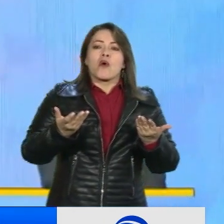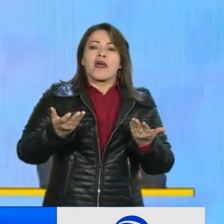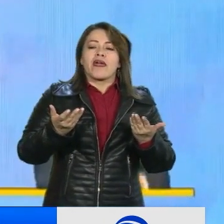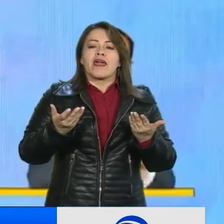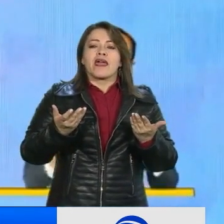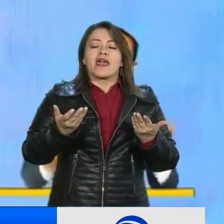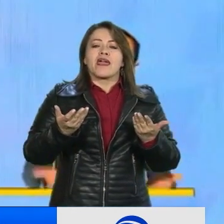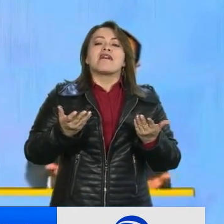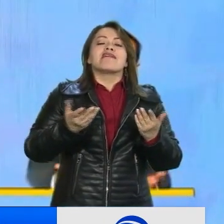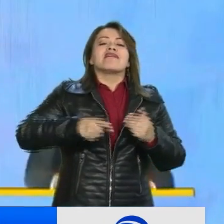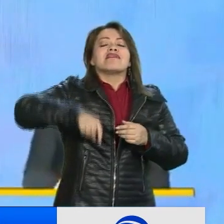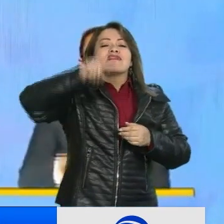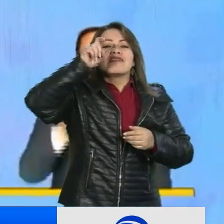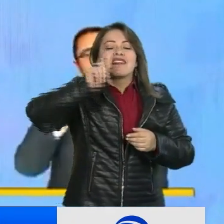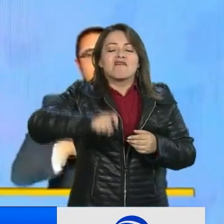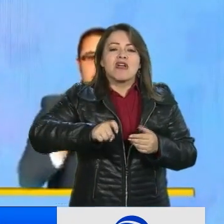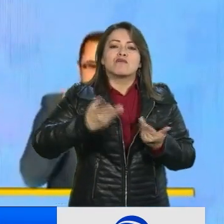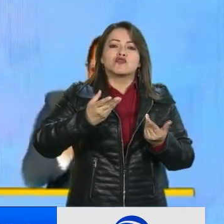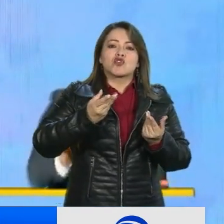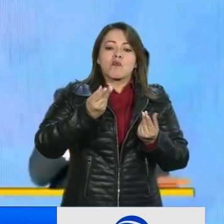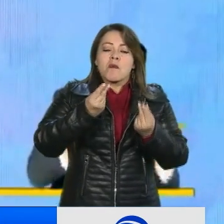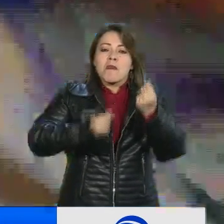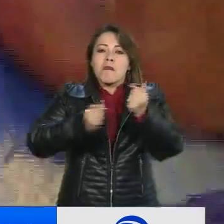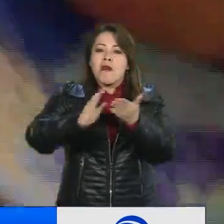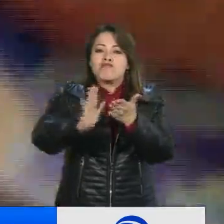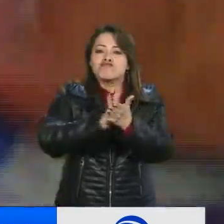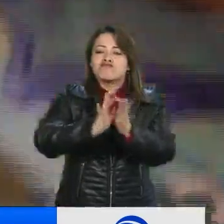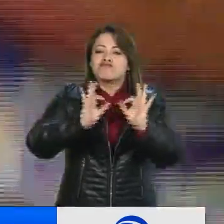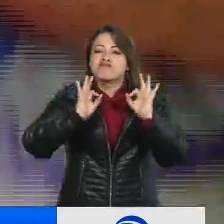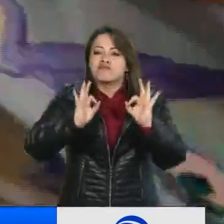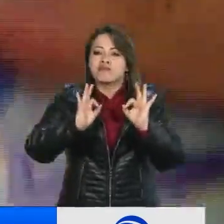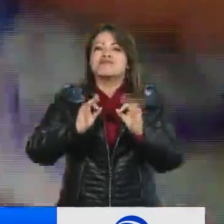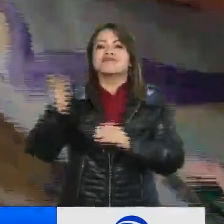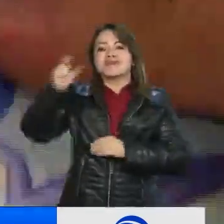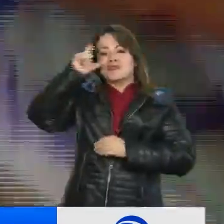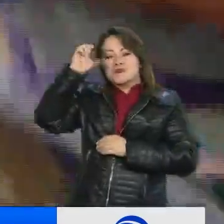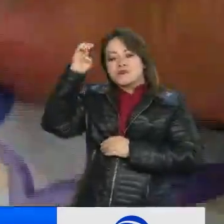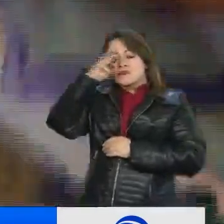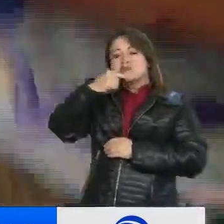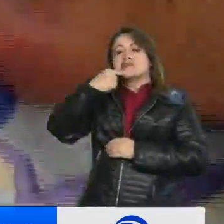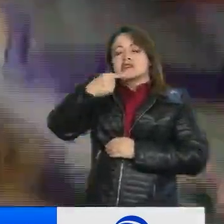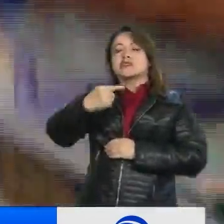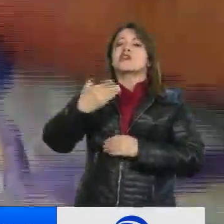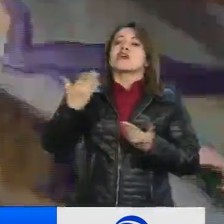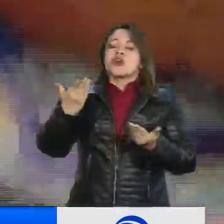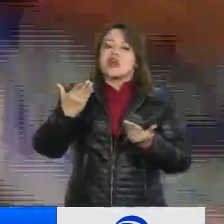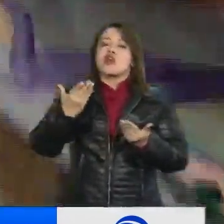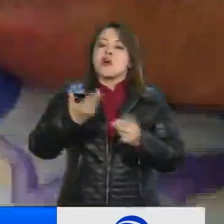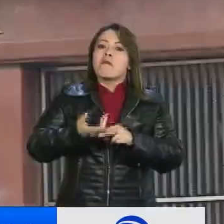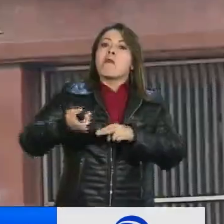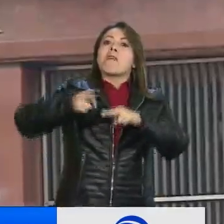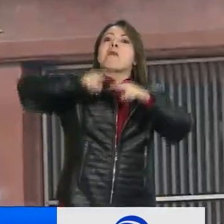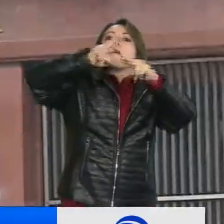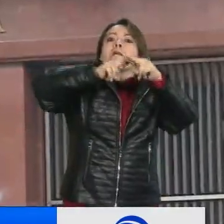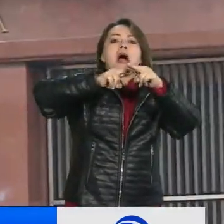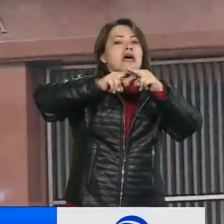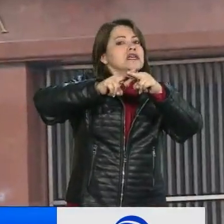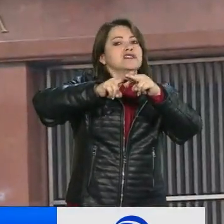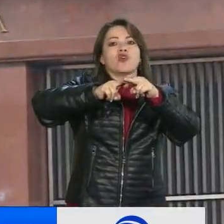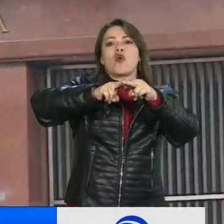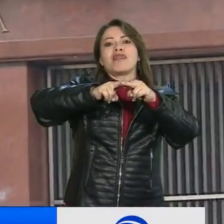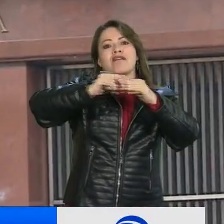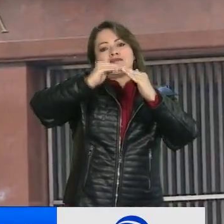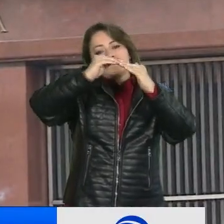es que debemos escudriñar los datos bien. El mandatario insistió en la disminución de las tasas de interés que maneja el Banco de